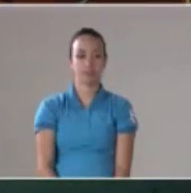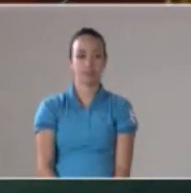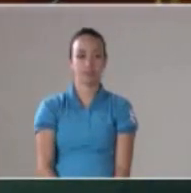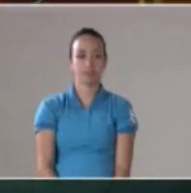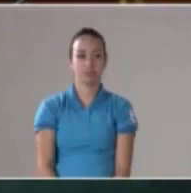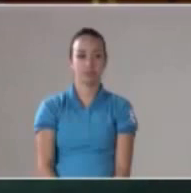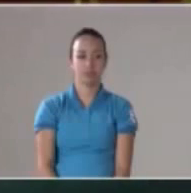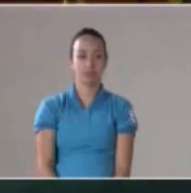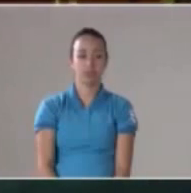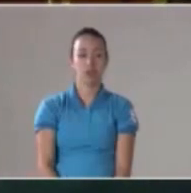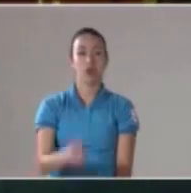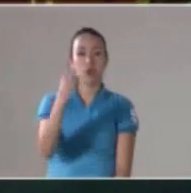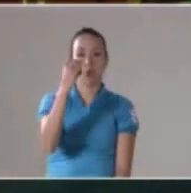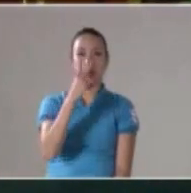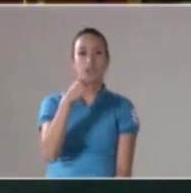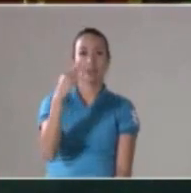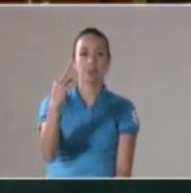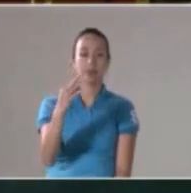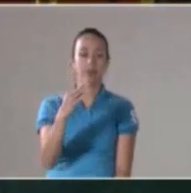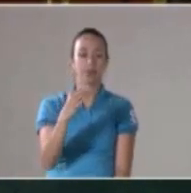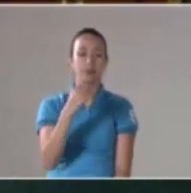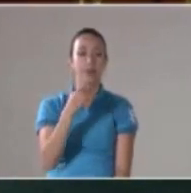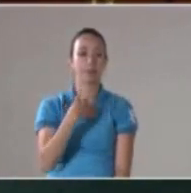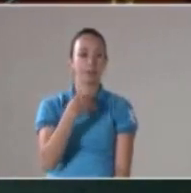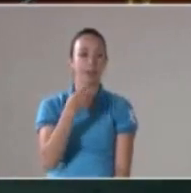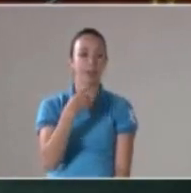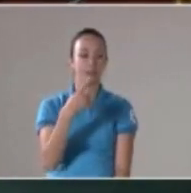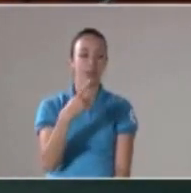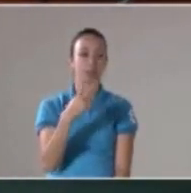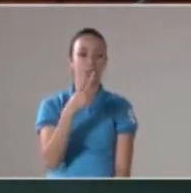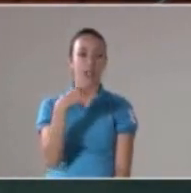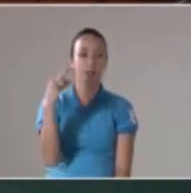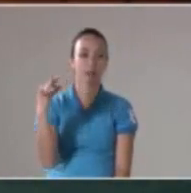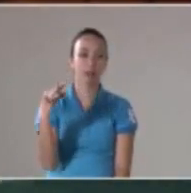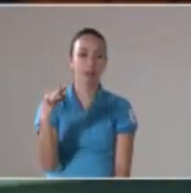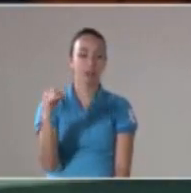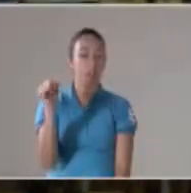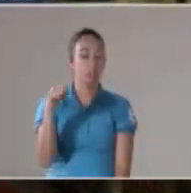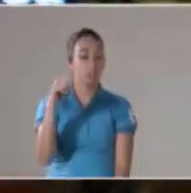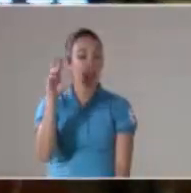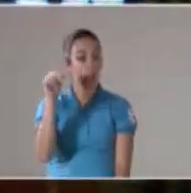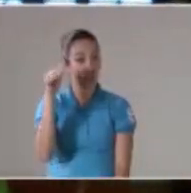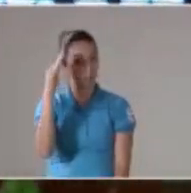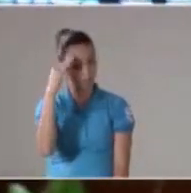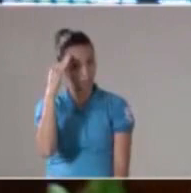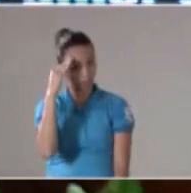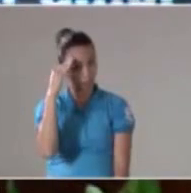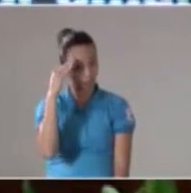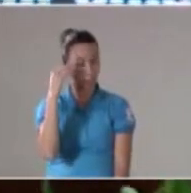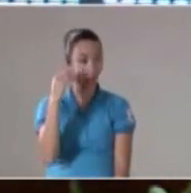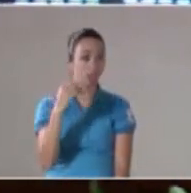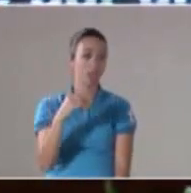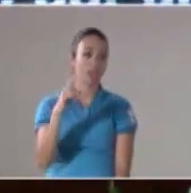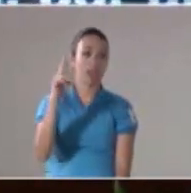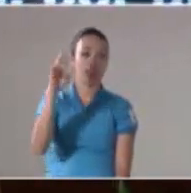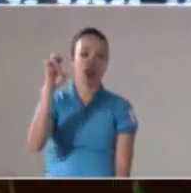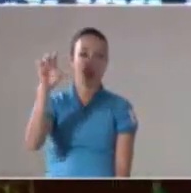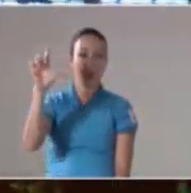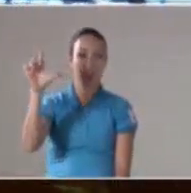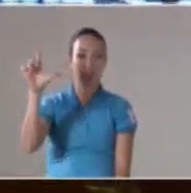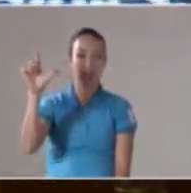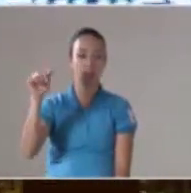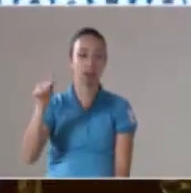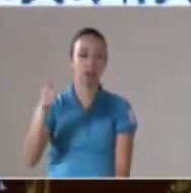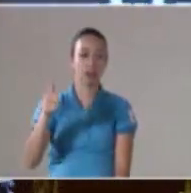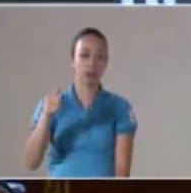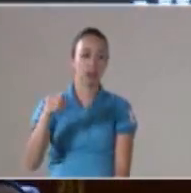Así me mandó un hermano de. Me dijo, hermano, por si no estás enterado, el Real Madrid ganó. Ah, ¿por qué no le tocó contra